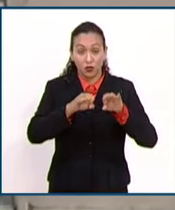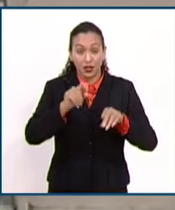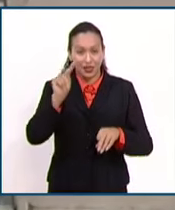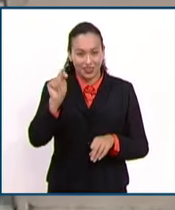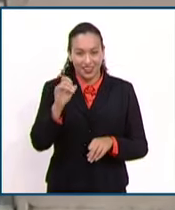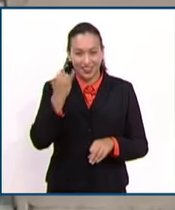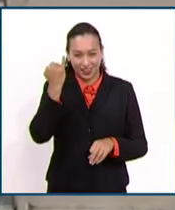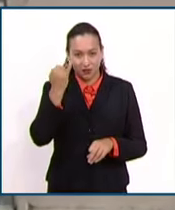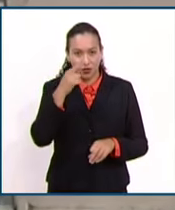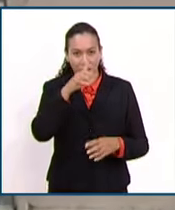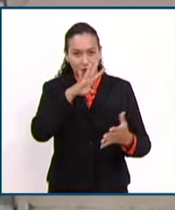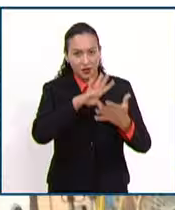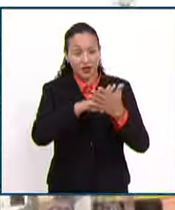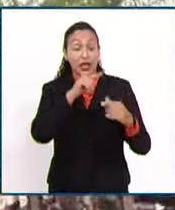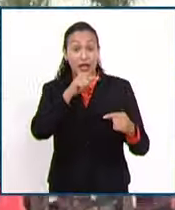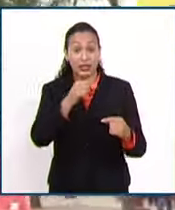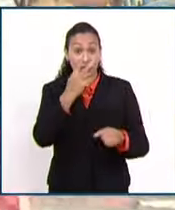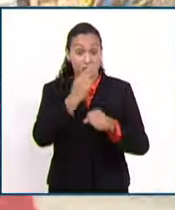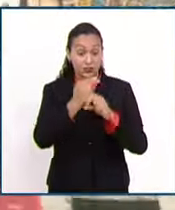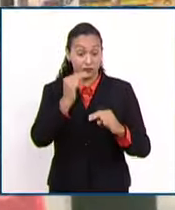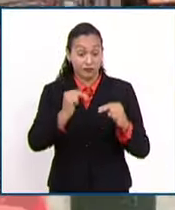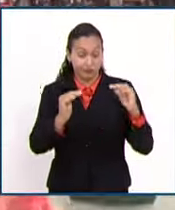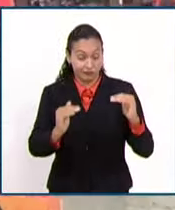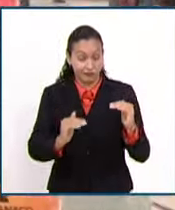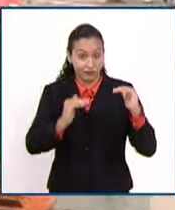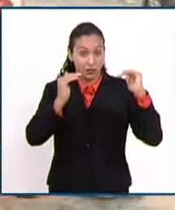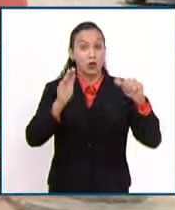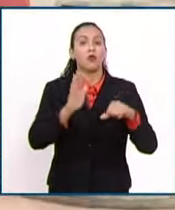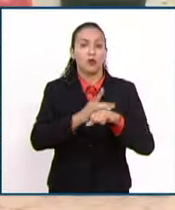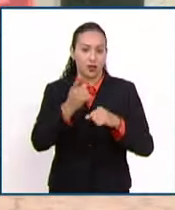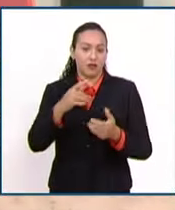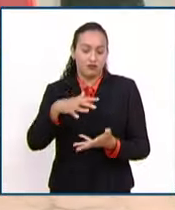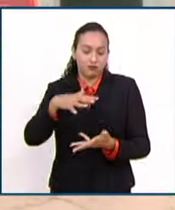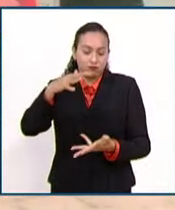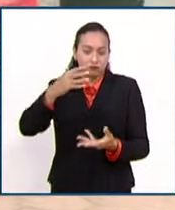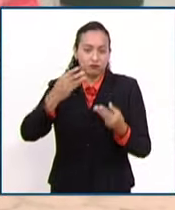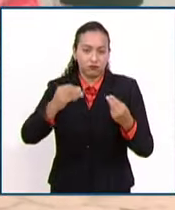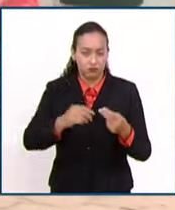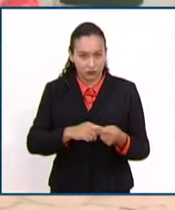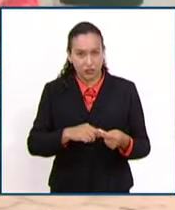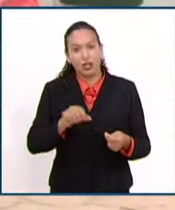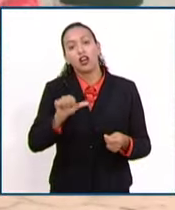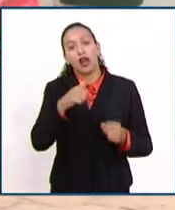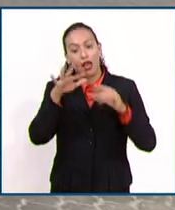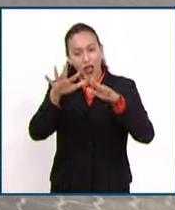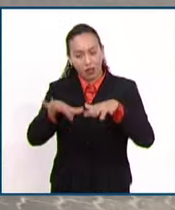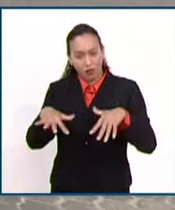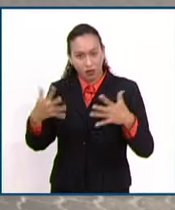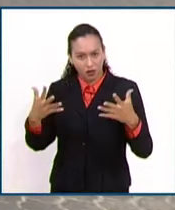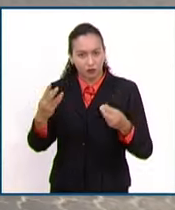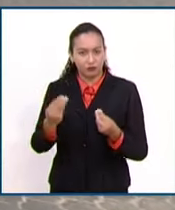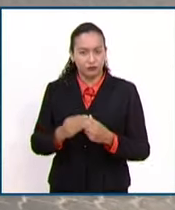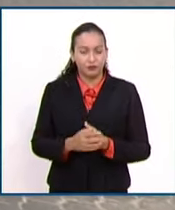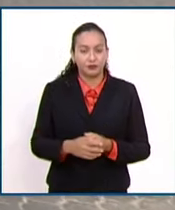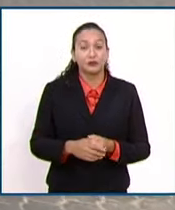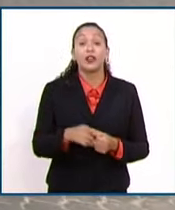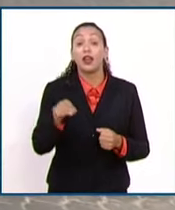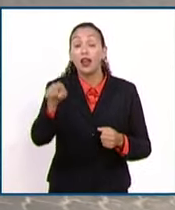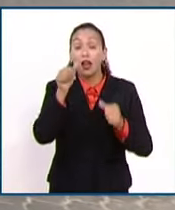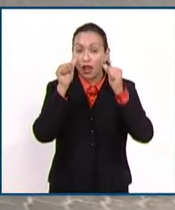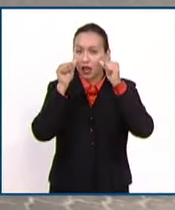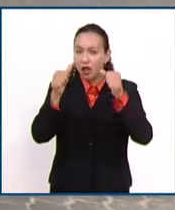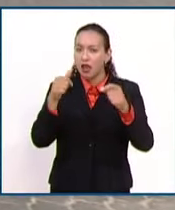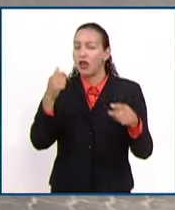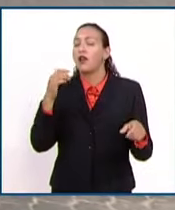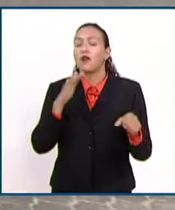el segundo lugar a nivel nacional por asuntos y casos ingresados y el primero por audiencias celebradas, atenderá de manera